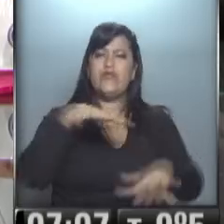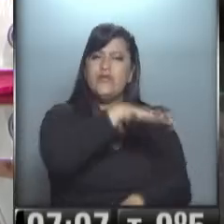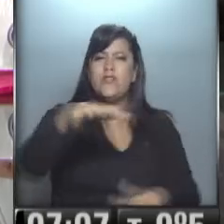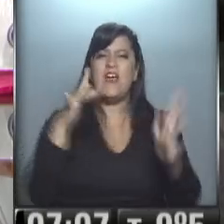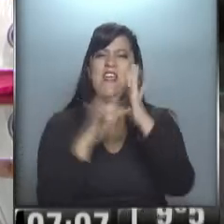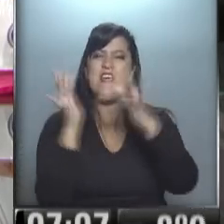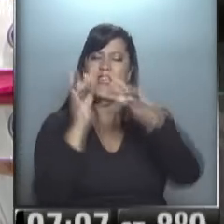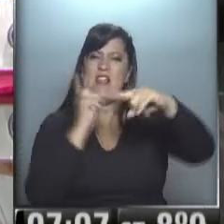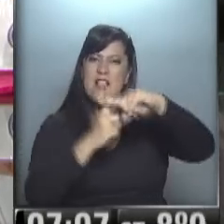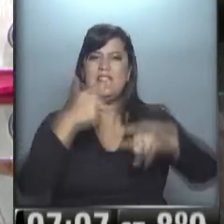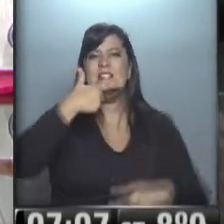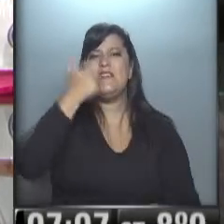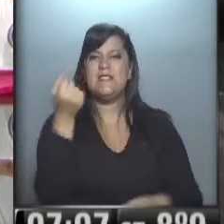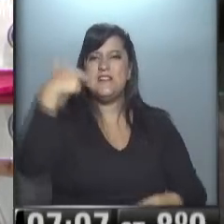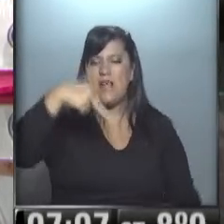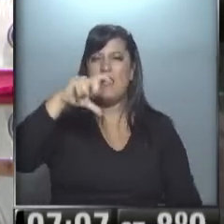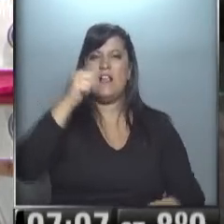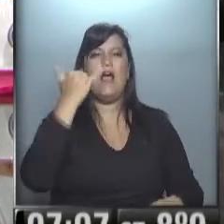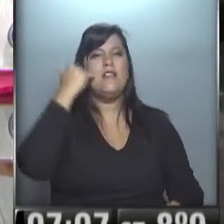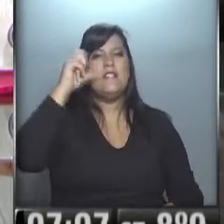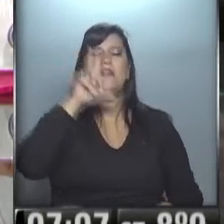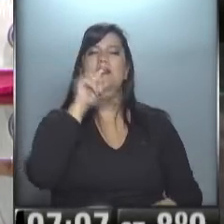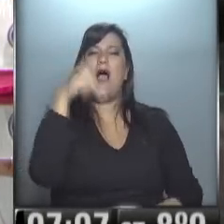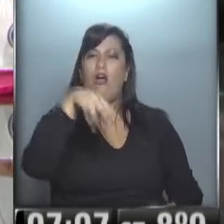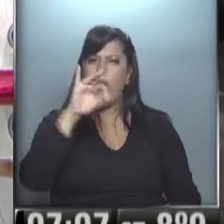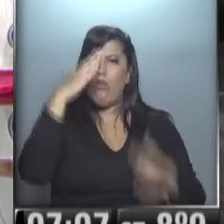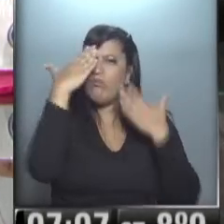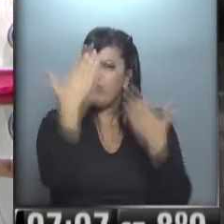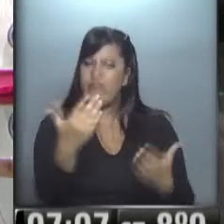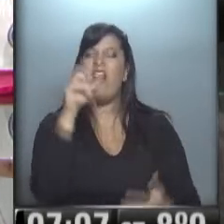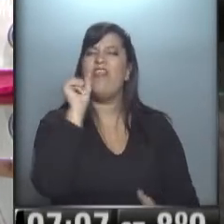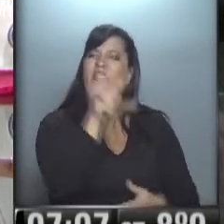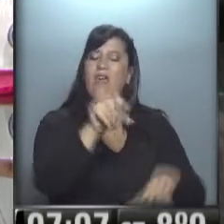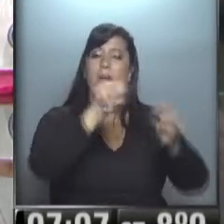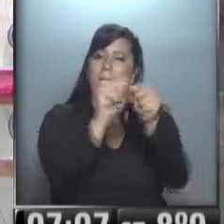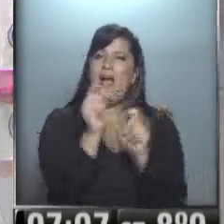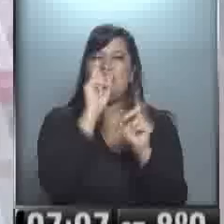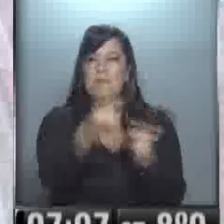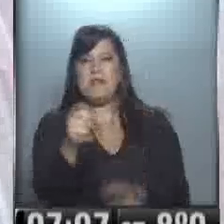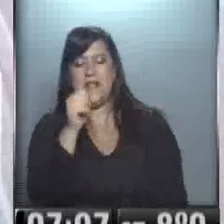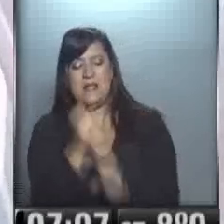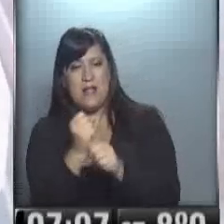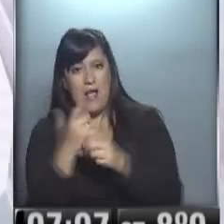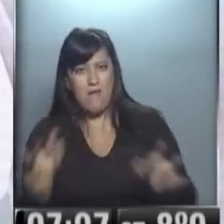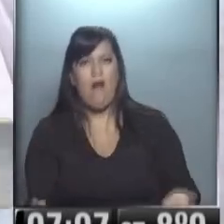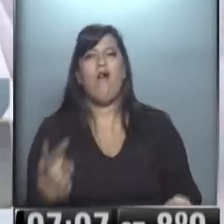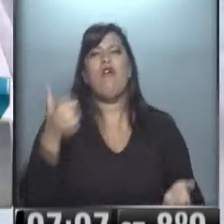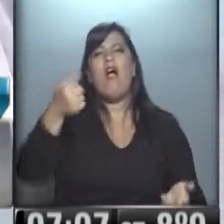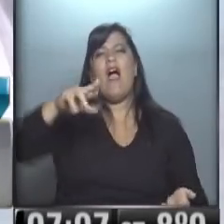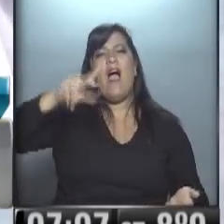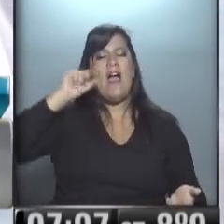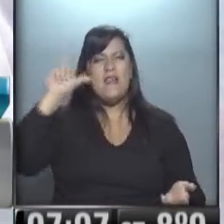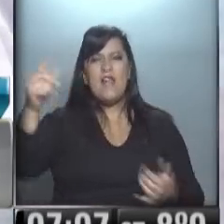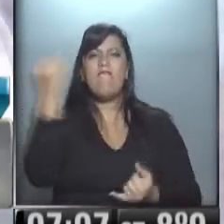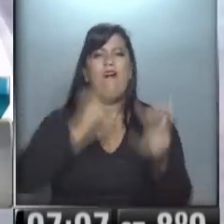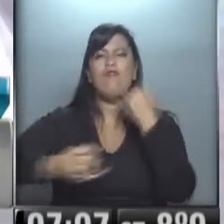celebra justamente la fiesta del Santo Patrono del Pan y del Trabajo. Vamos a ir en vivo a Liniers, porque allí está desde muy temprano Ariel Lima para contarnos qué está pasando.